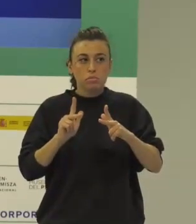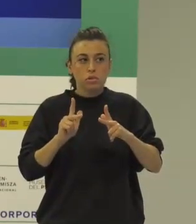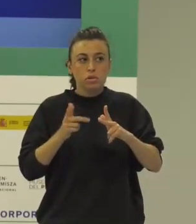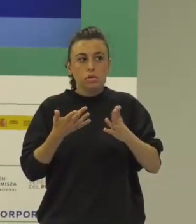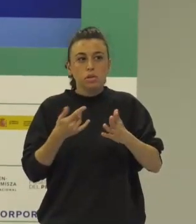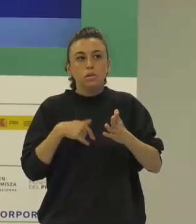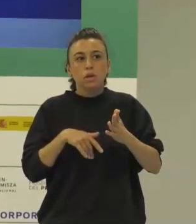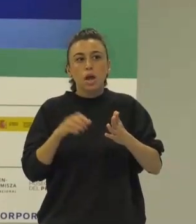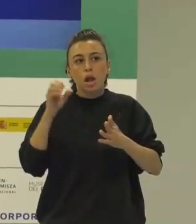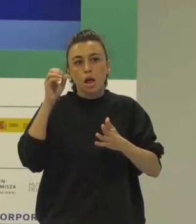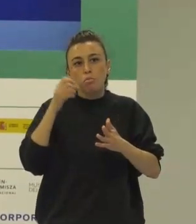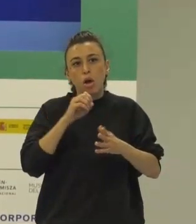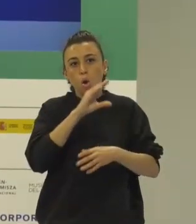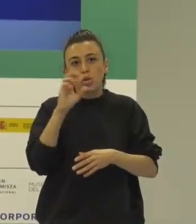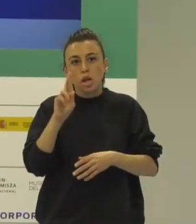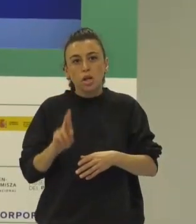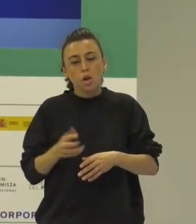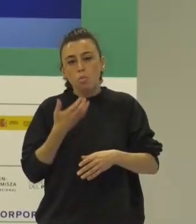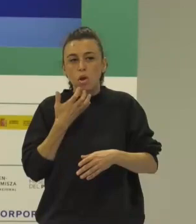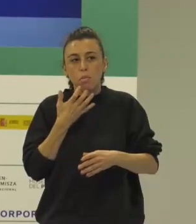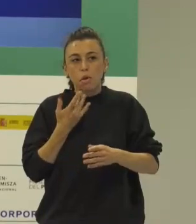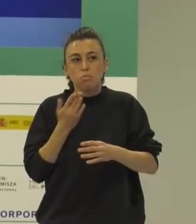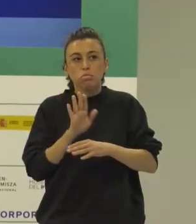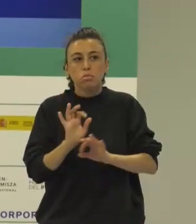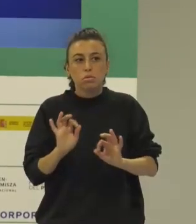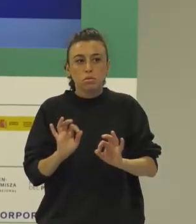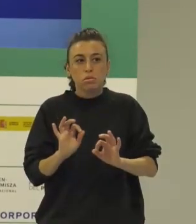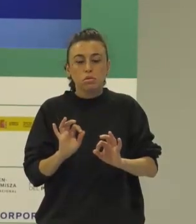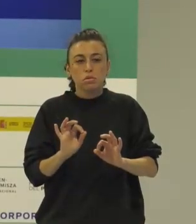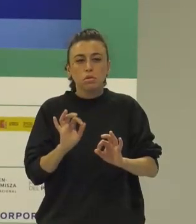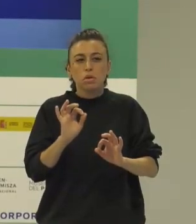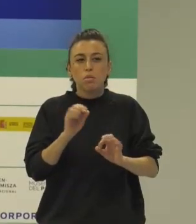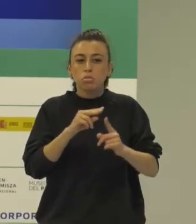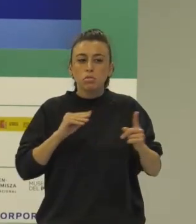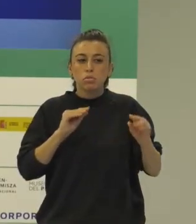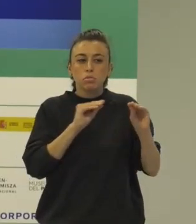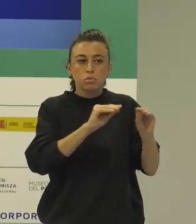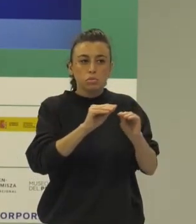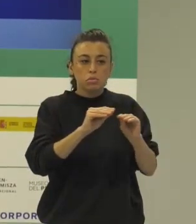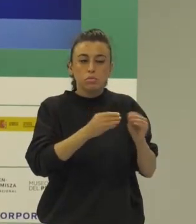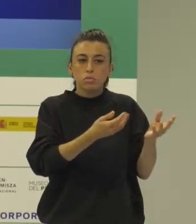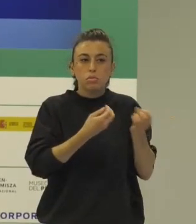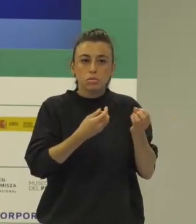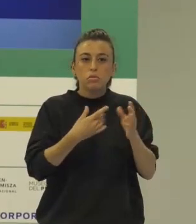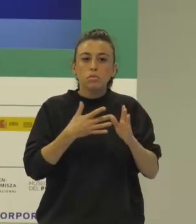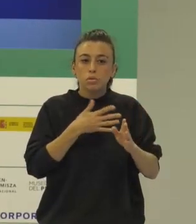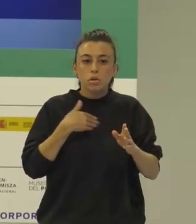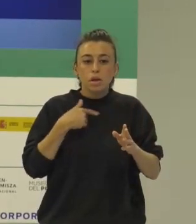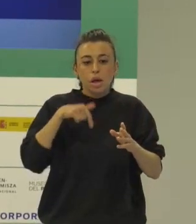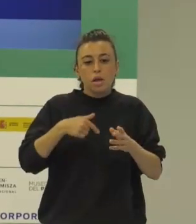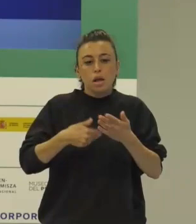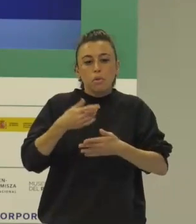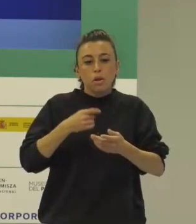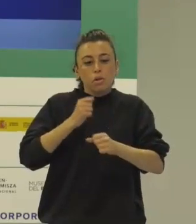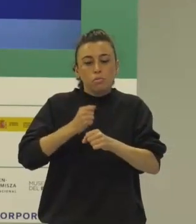visión de Costa Rica y cómo veis el periodismo que se hace allí y cómo veis el periodismo que se hace aquí, a grandes rasgos, por supuesto.